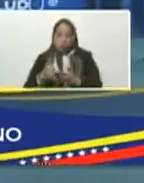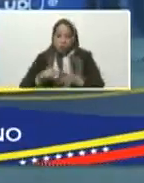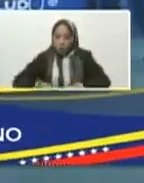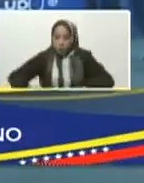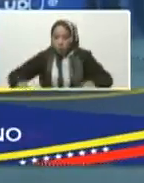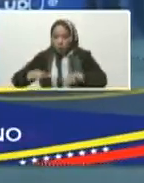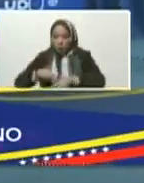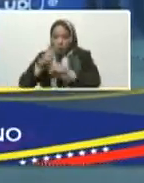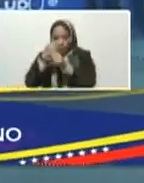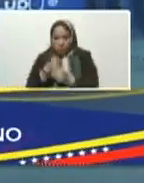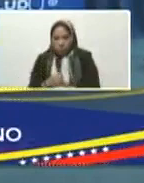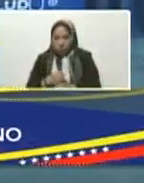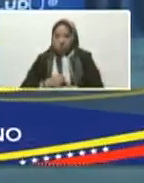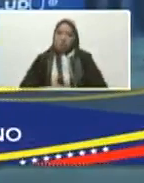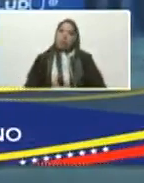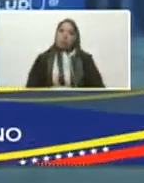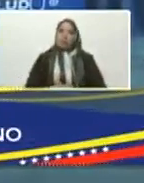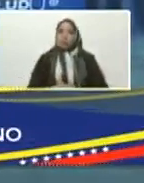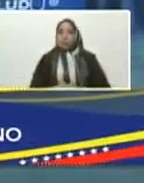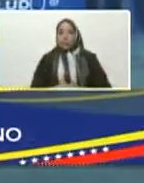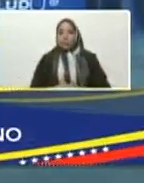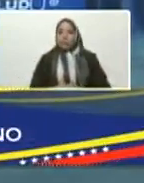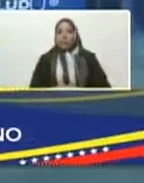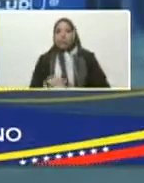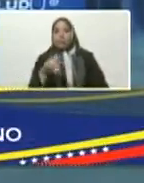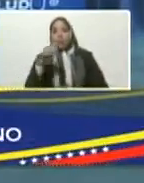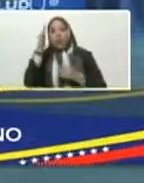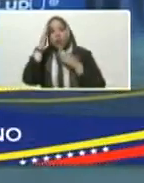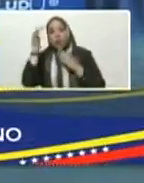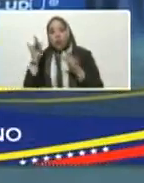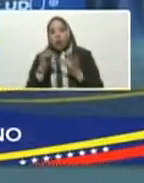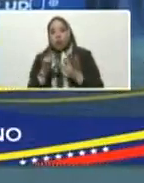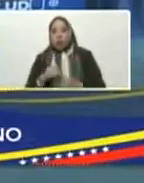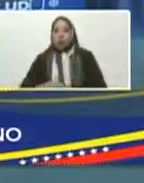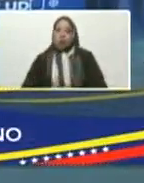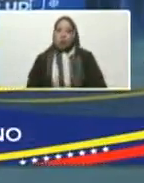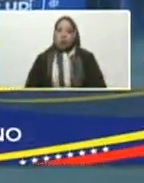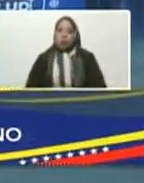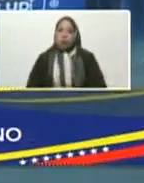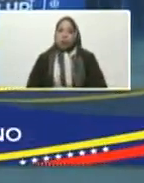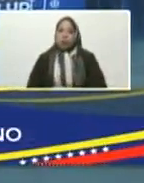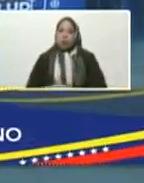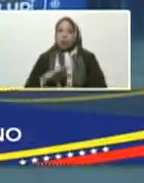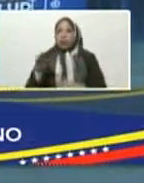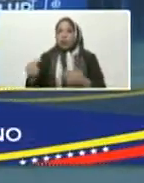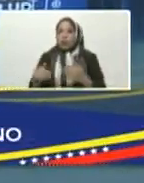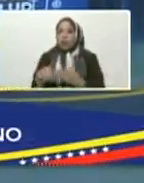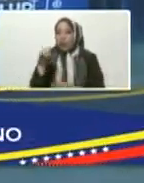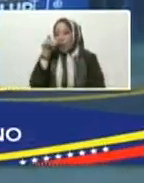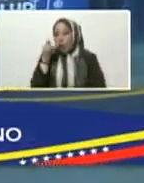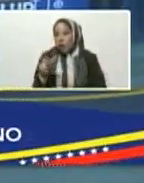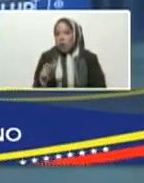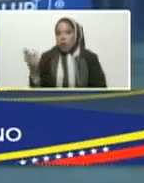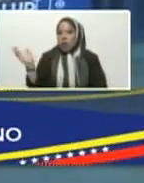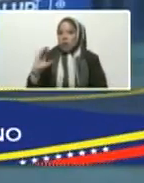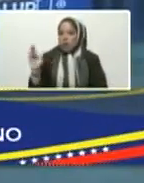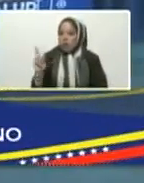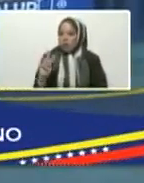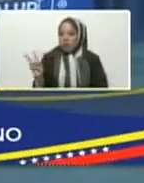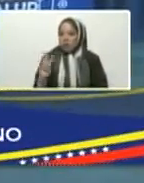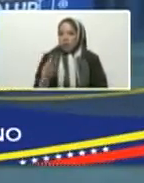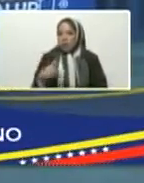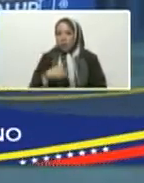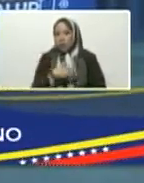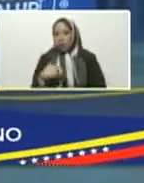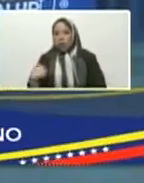El jefe de Estado venezolano a esta hora... Saludos a todo el pueblo de Guacara, de Carabobo, de Venezuela. Yo